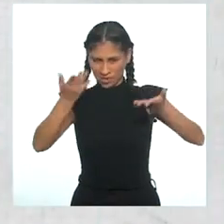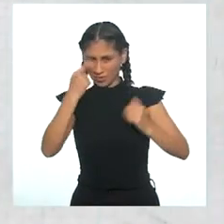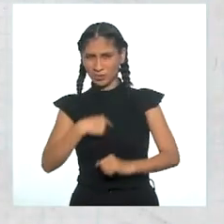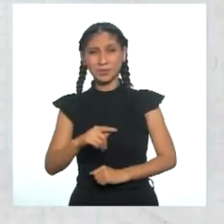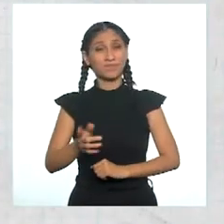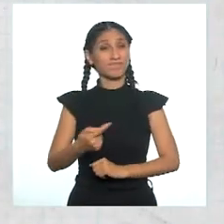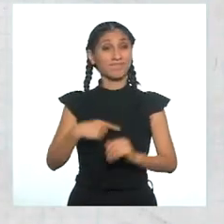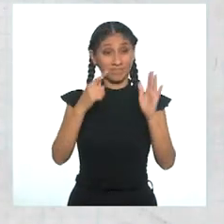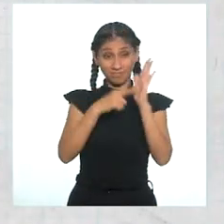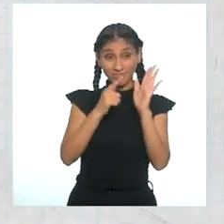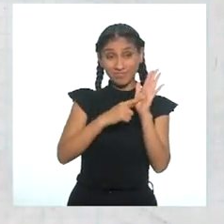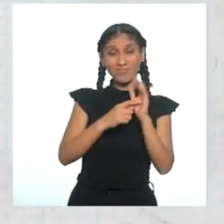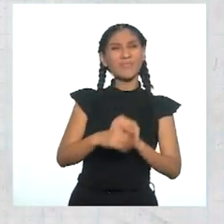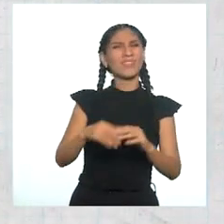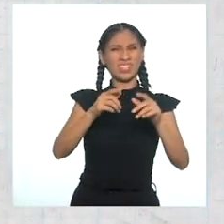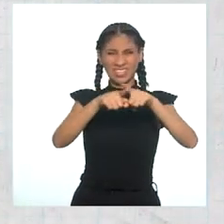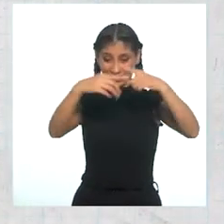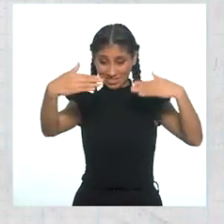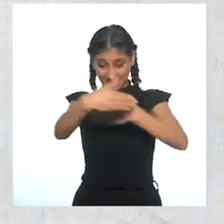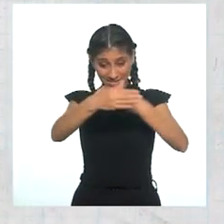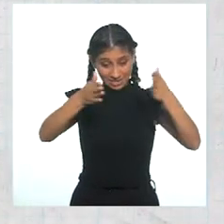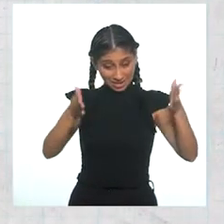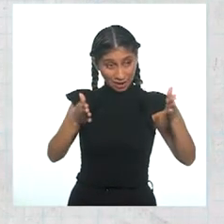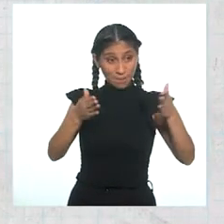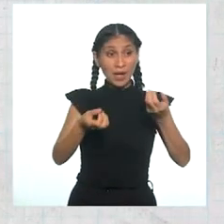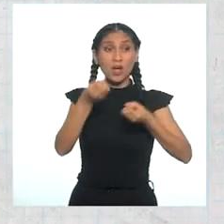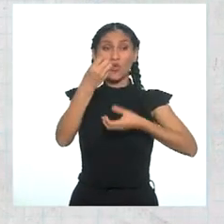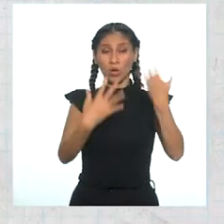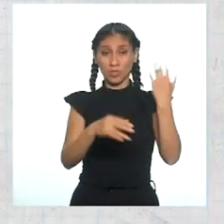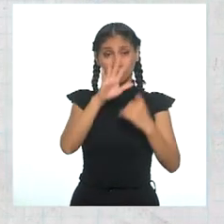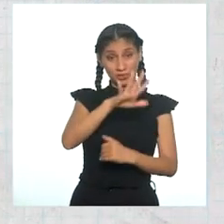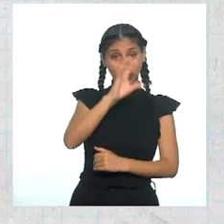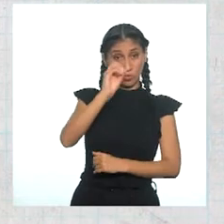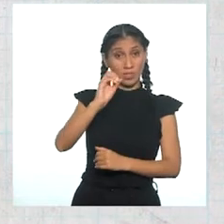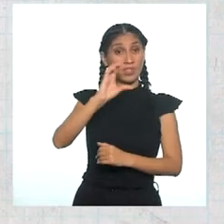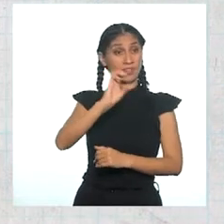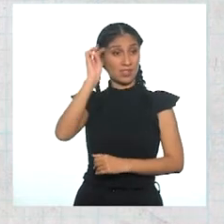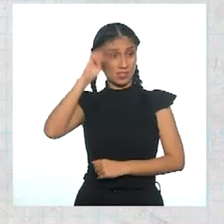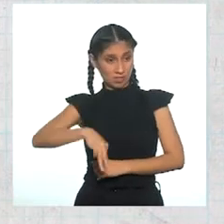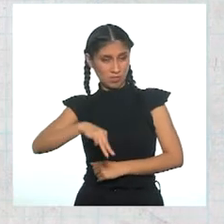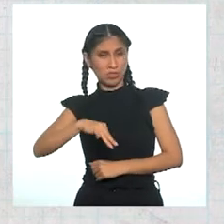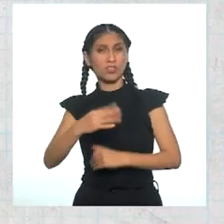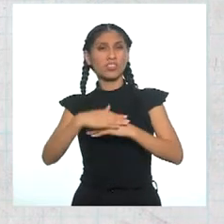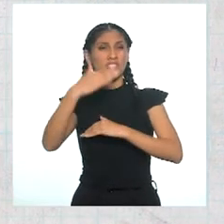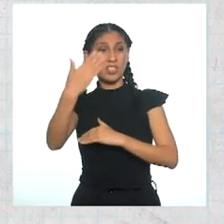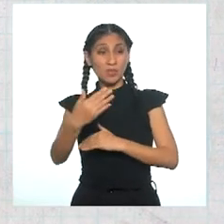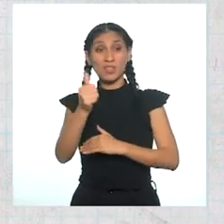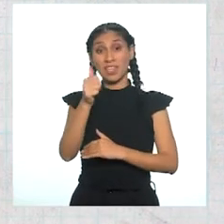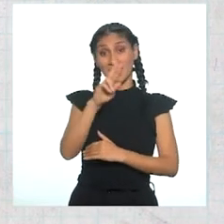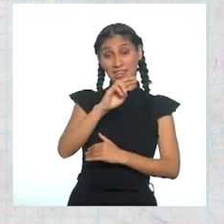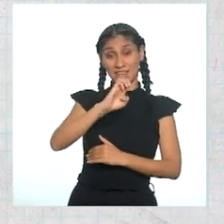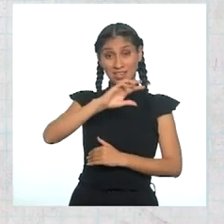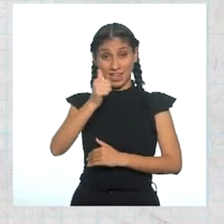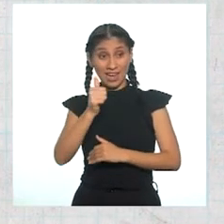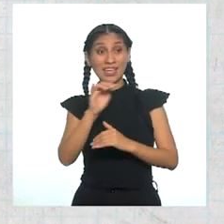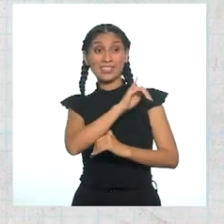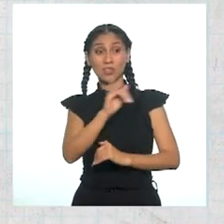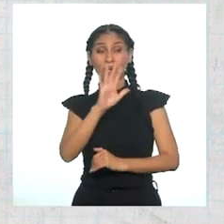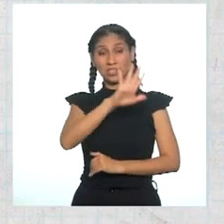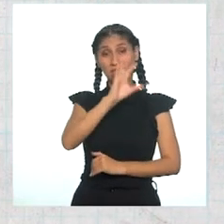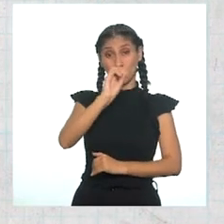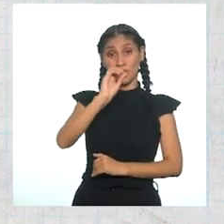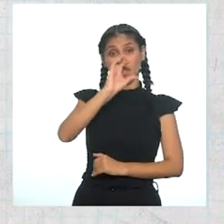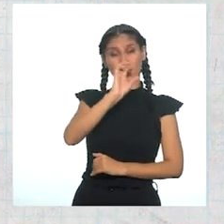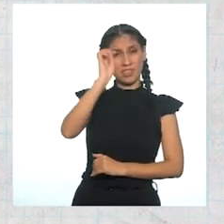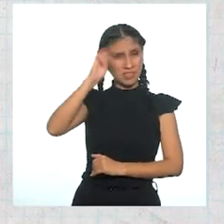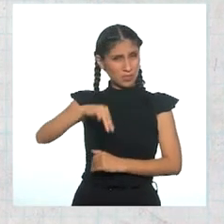el caso de la cama de siembra de tamaño mediano tenemos 50 centímetros por lado. Entonces el área será 50 centímetros por